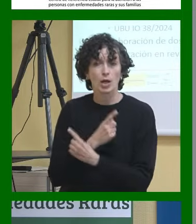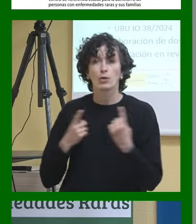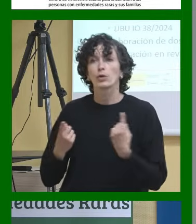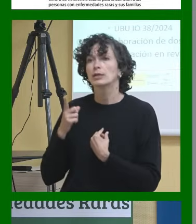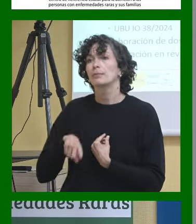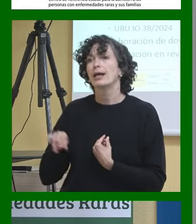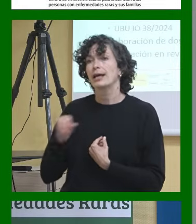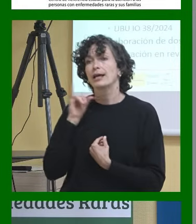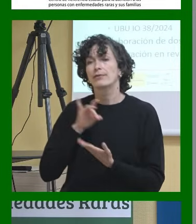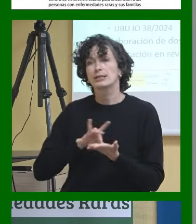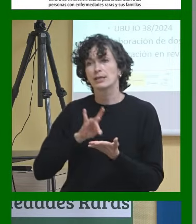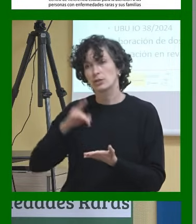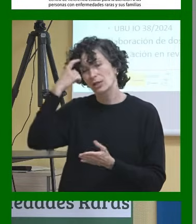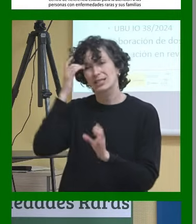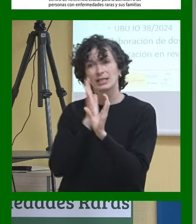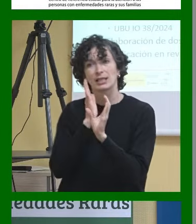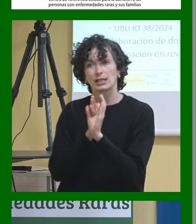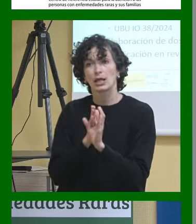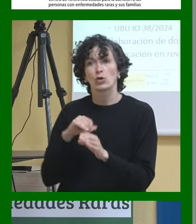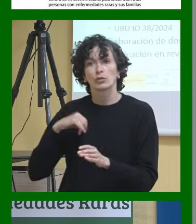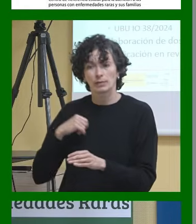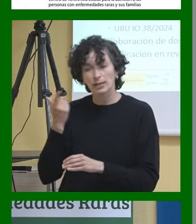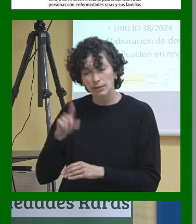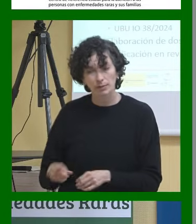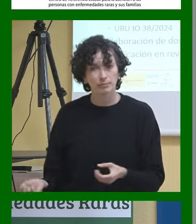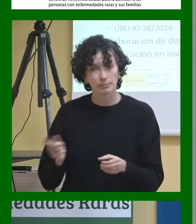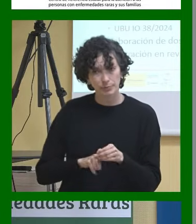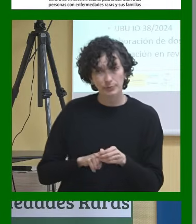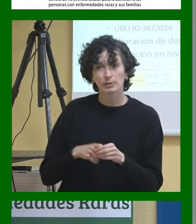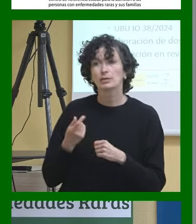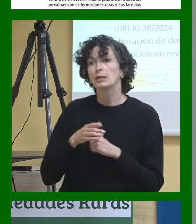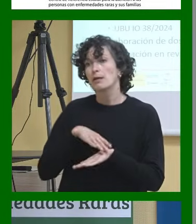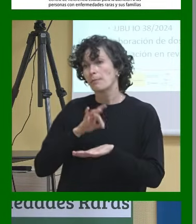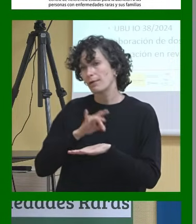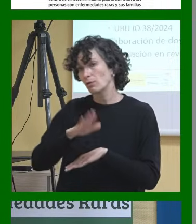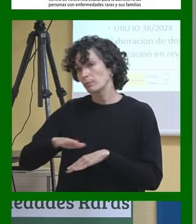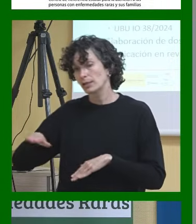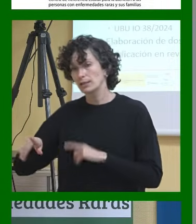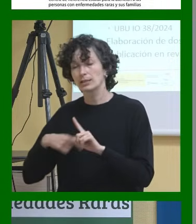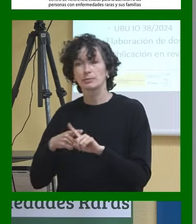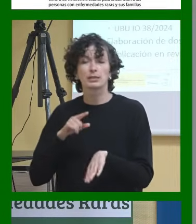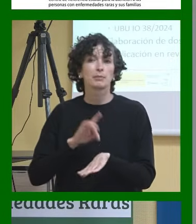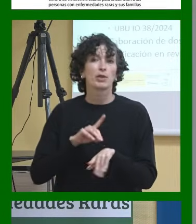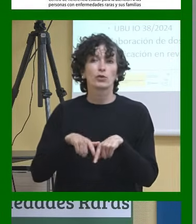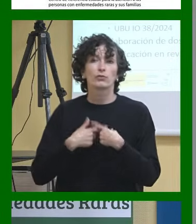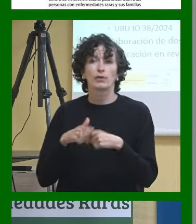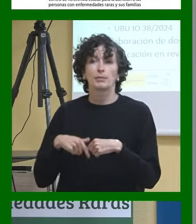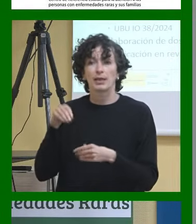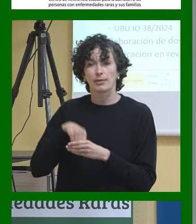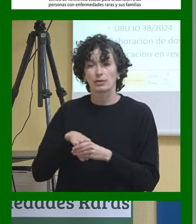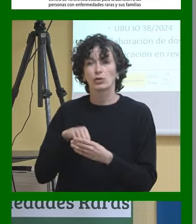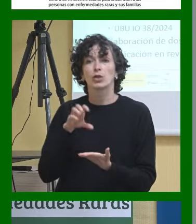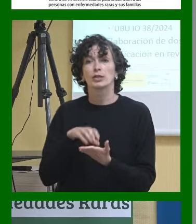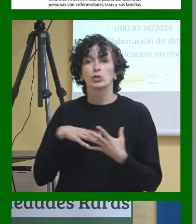de servicio de psiquiatría del hospital. Hemos contado con la colaboración de pediatras y médicos de familia de los centros de salud